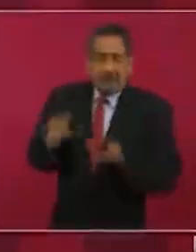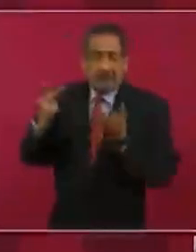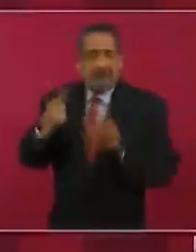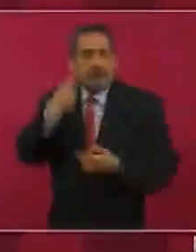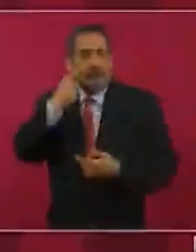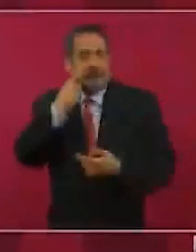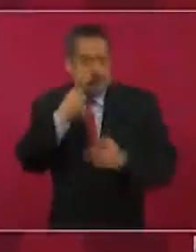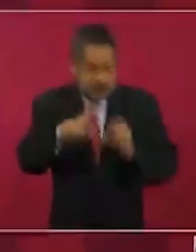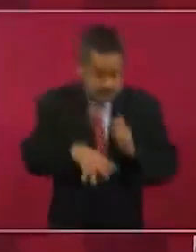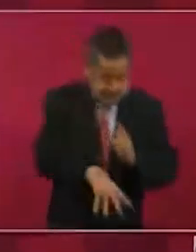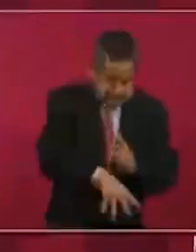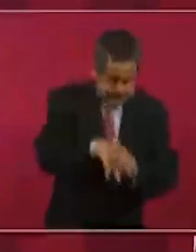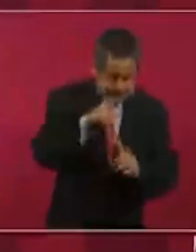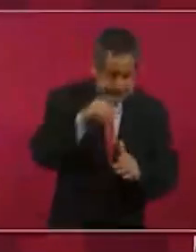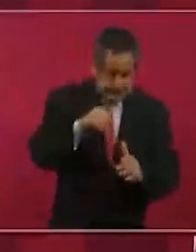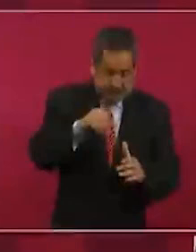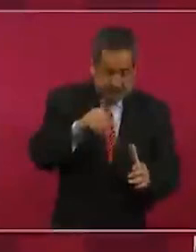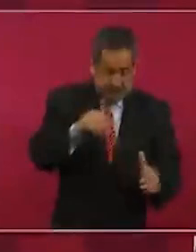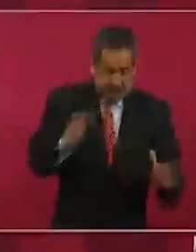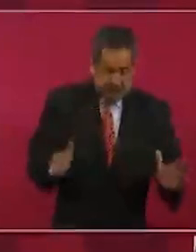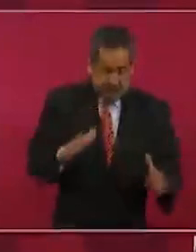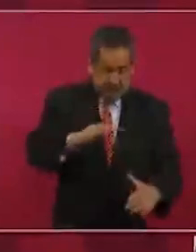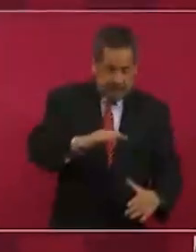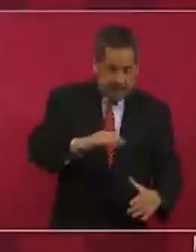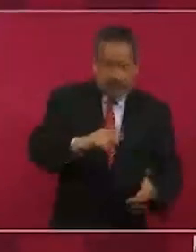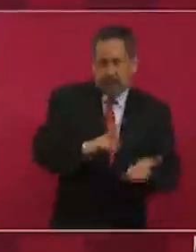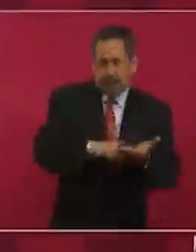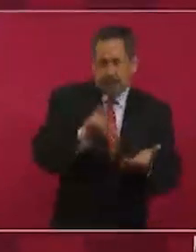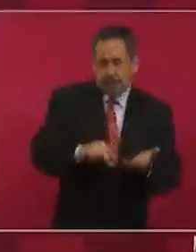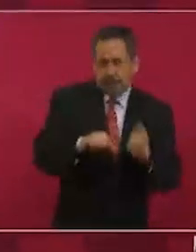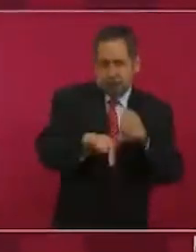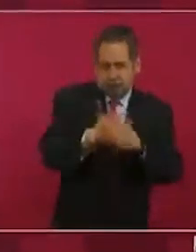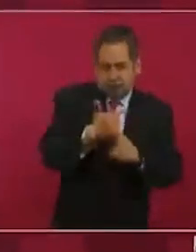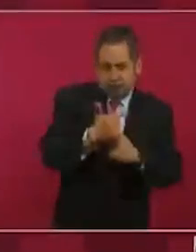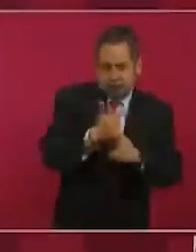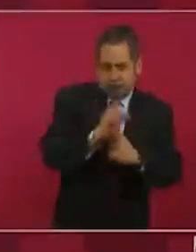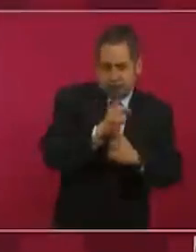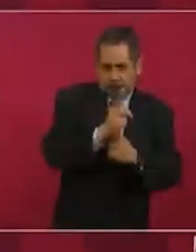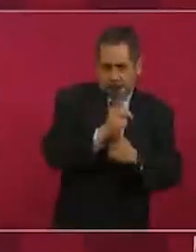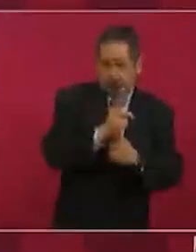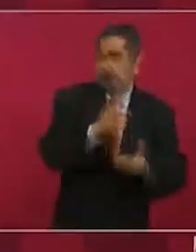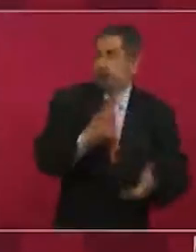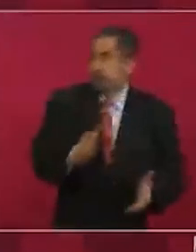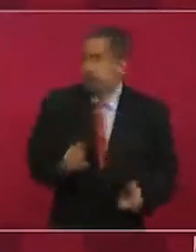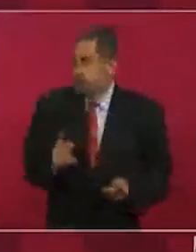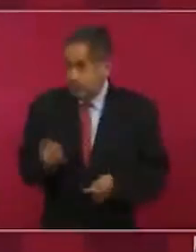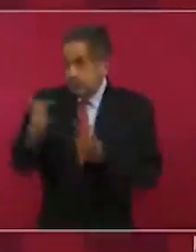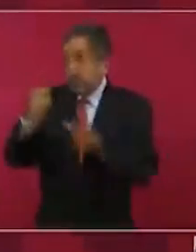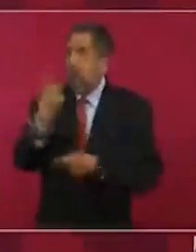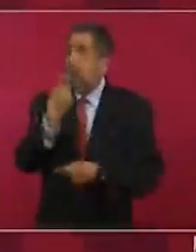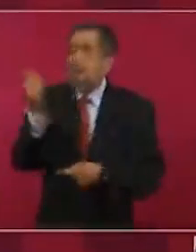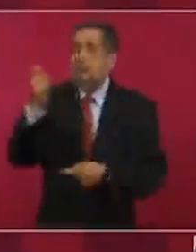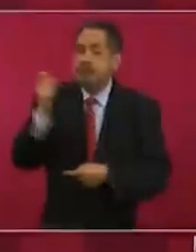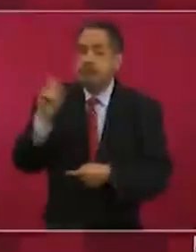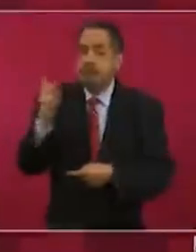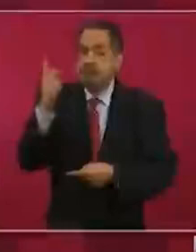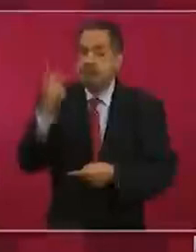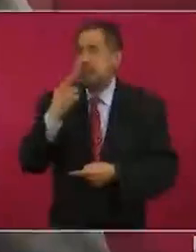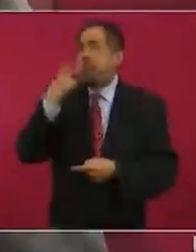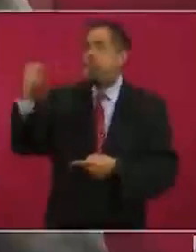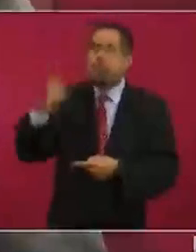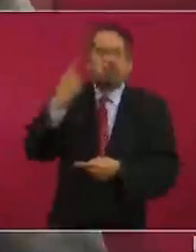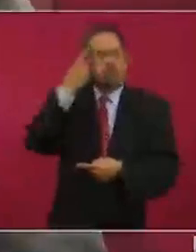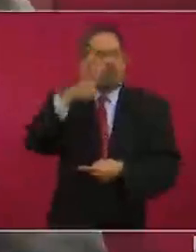extraer un barril y los vas a vender a más de $100, pues es un gran negocio. ¿Qué vas a estar